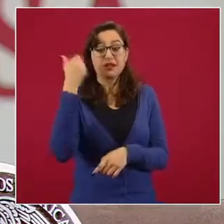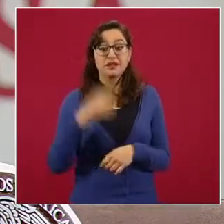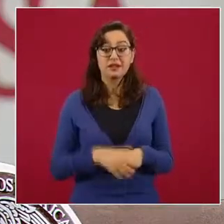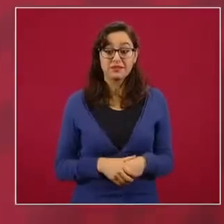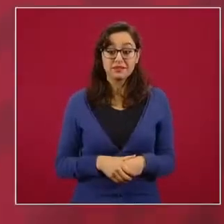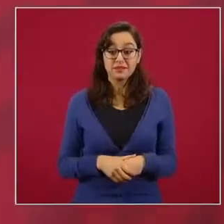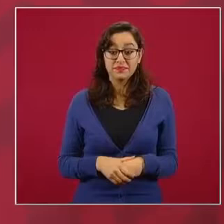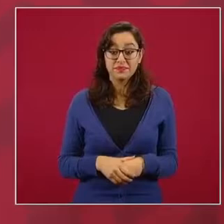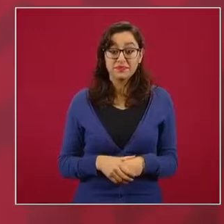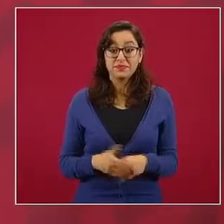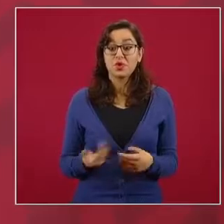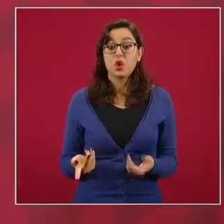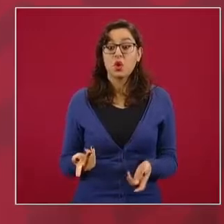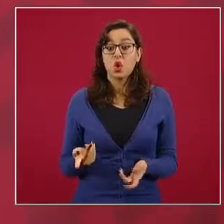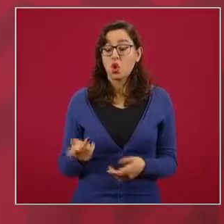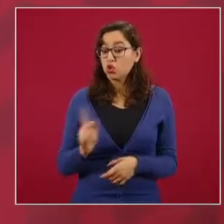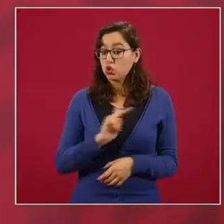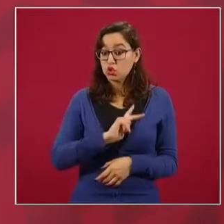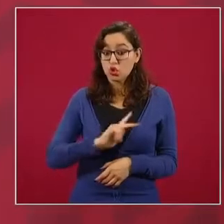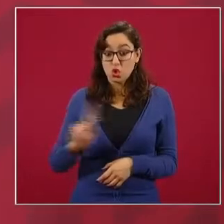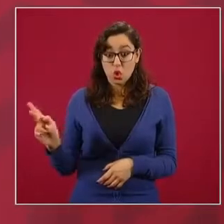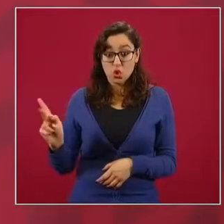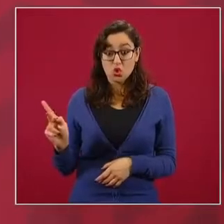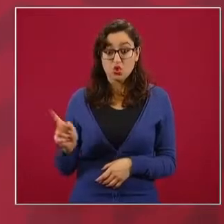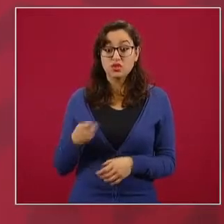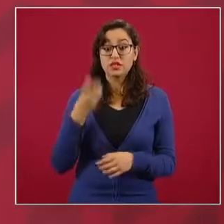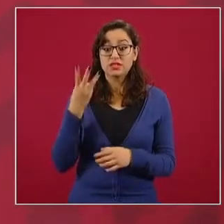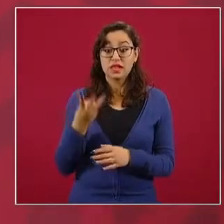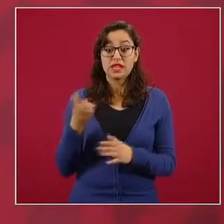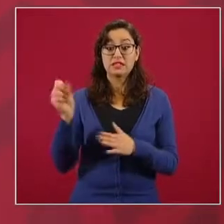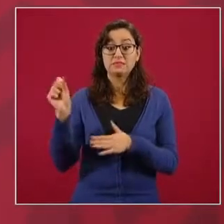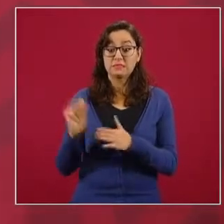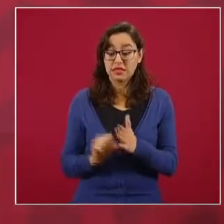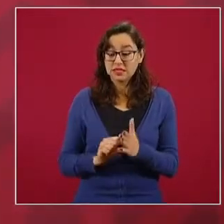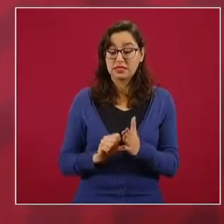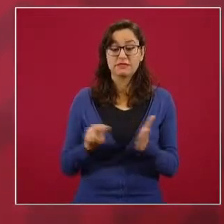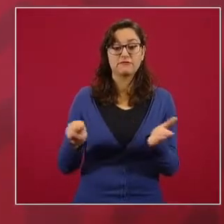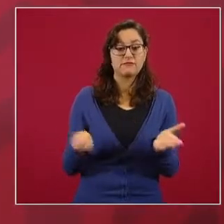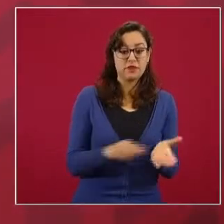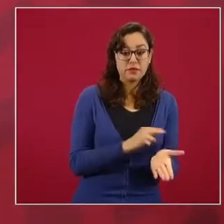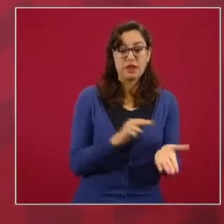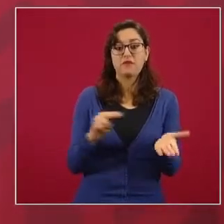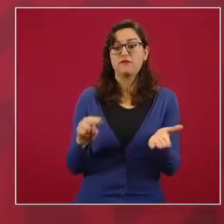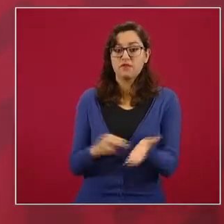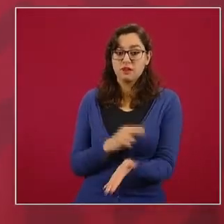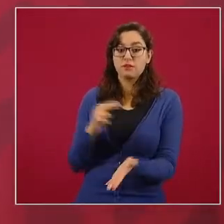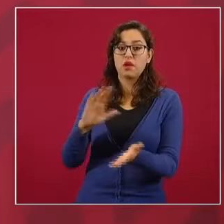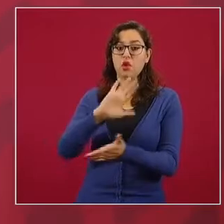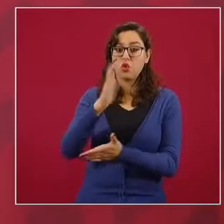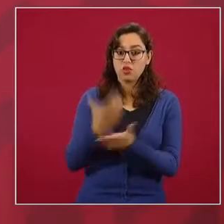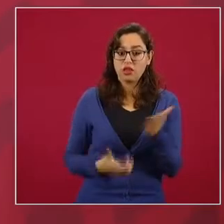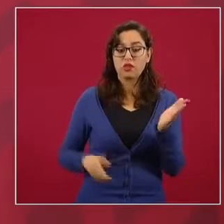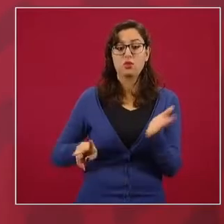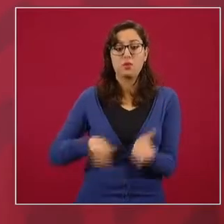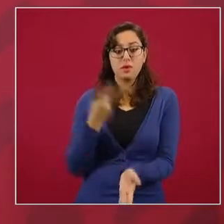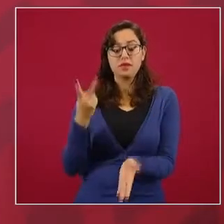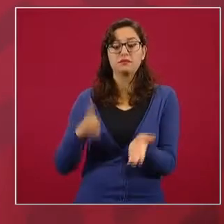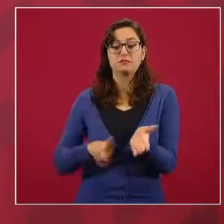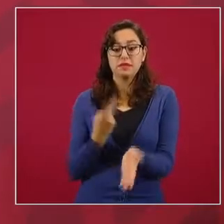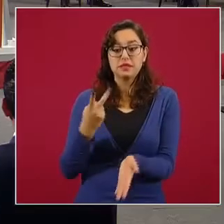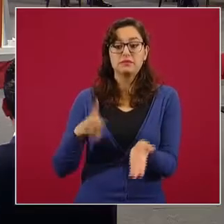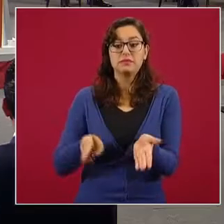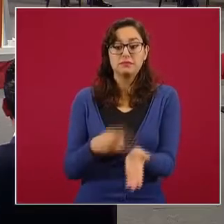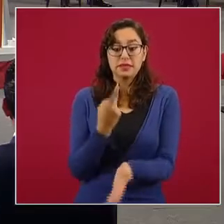a contratar cada 3 meses con distintas empresas subcontratistas o empresas